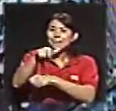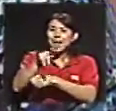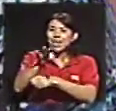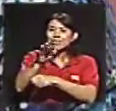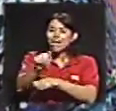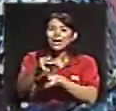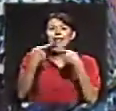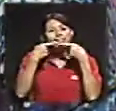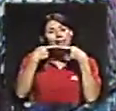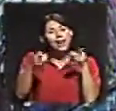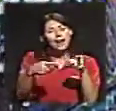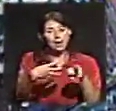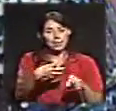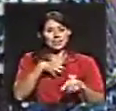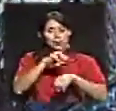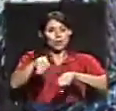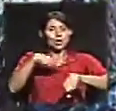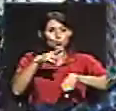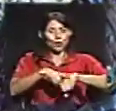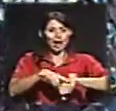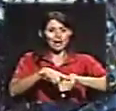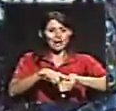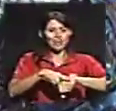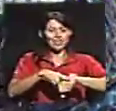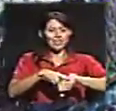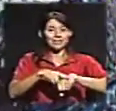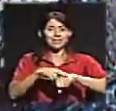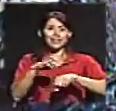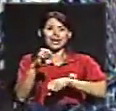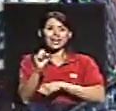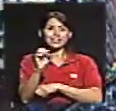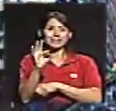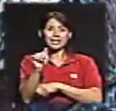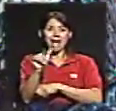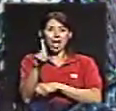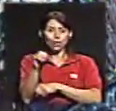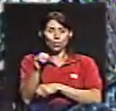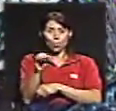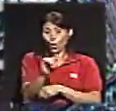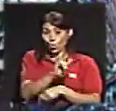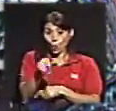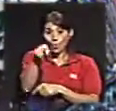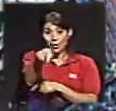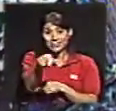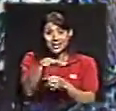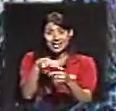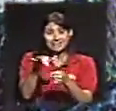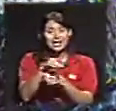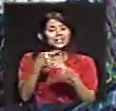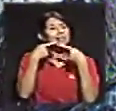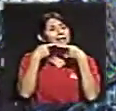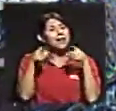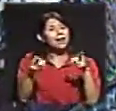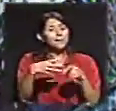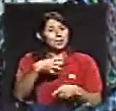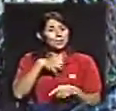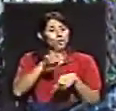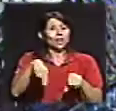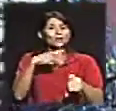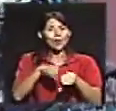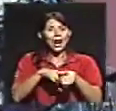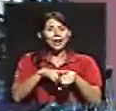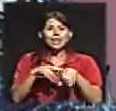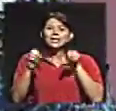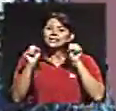patrimonio natural del Estado. Cuando una isla como esta se declara patrimonio natural, se puede,